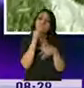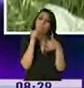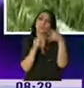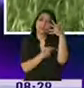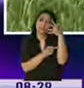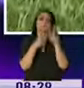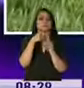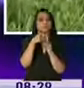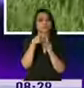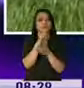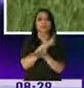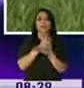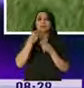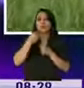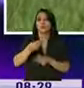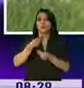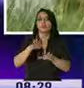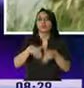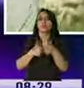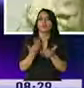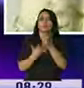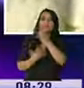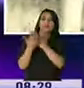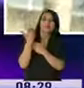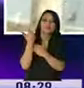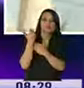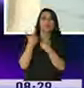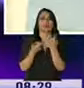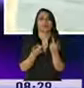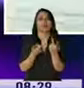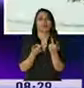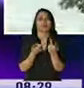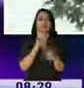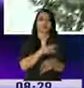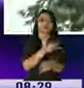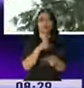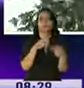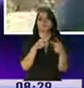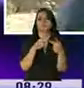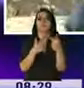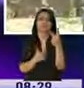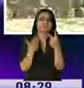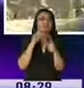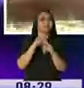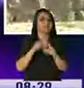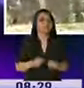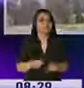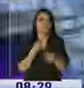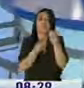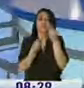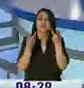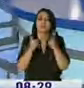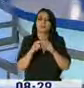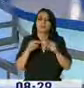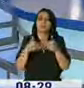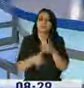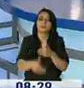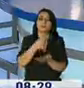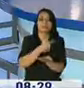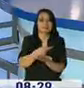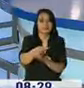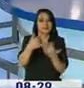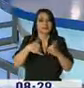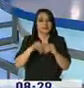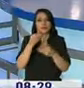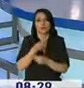positivas, un barrio maravilloso. La Tola tiene pues desde bohemia hasta una historia y hasta una gastronomía, pero eso a lo largo de las emisiones. Así